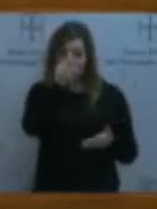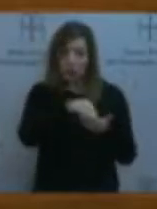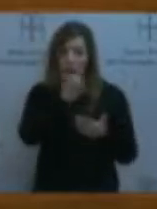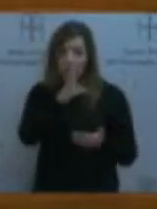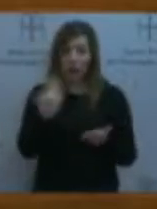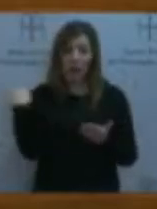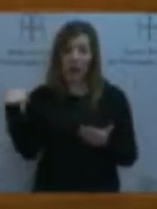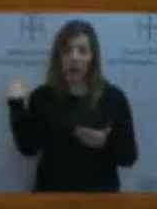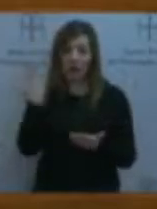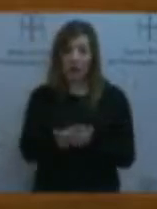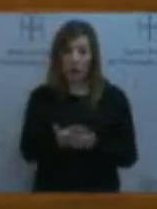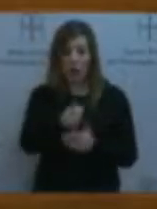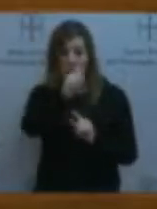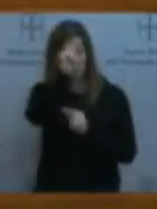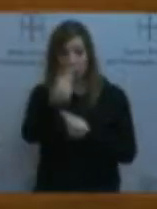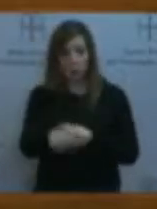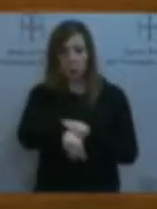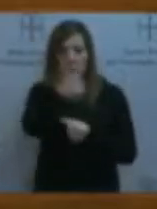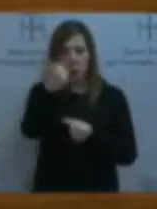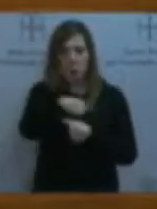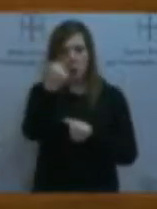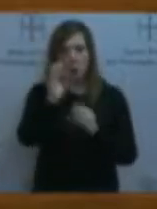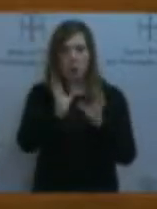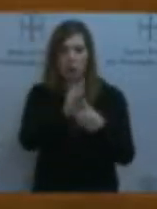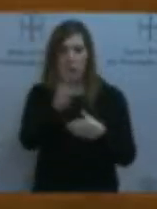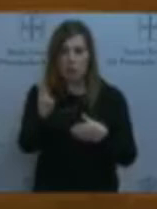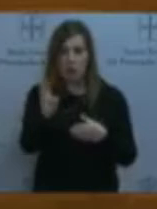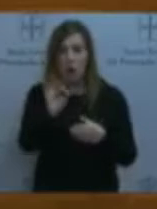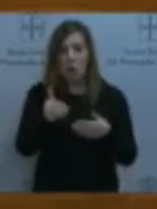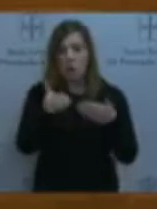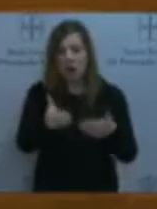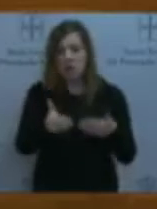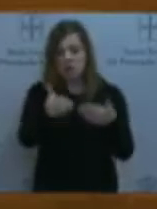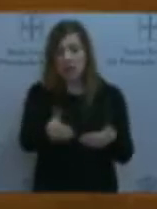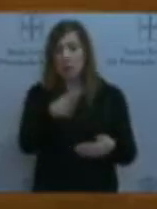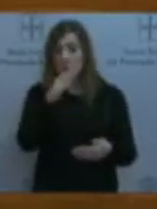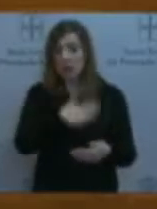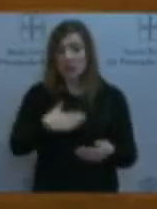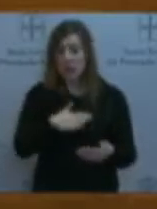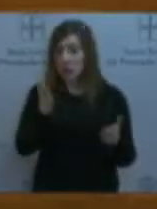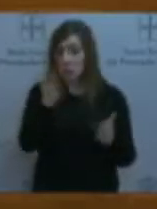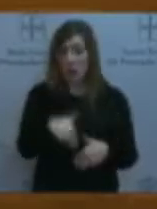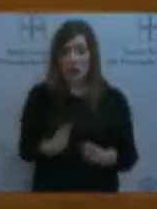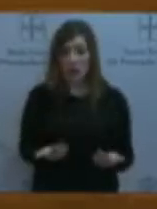aprobado presupuestos del Partido Popular o los hayan prorrogado, sino porque no han satisfecho